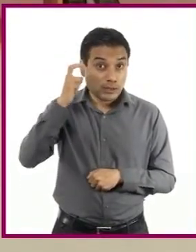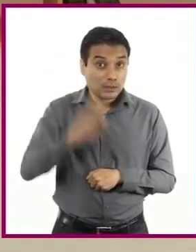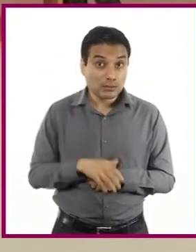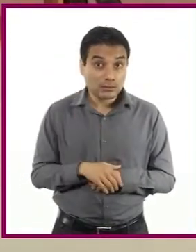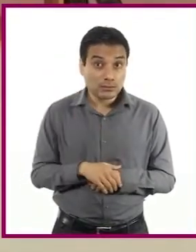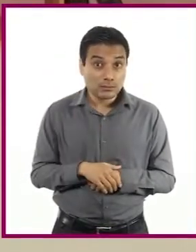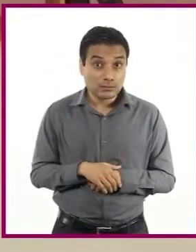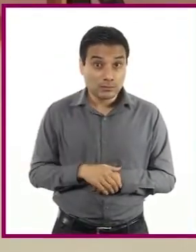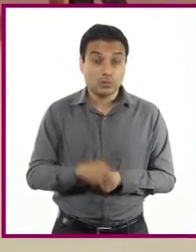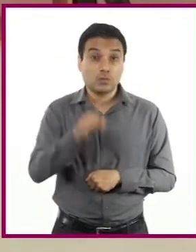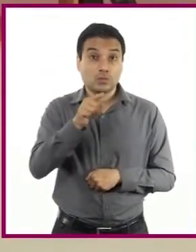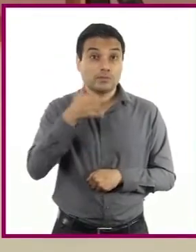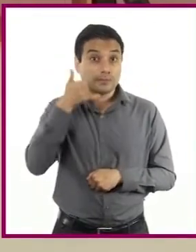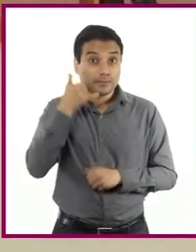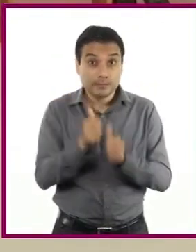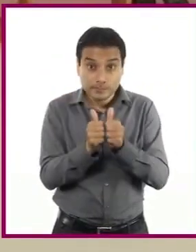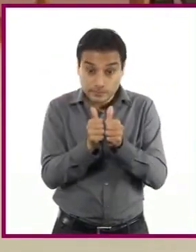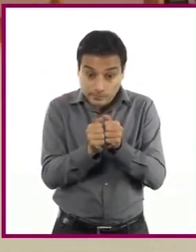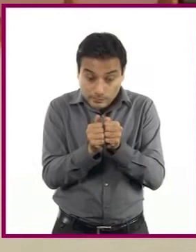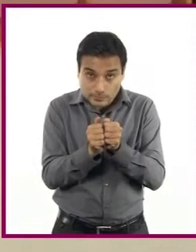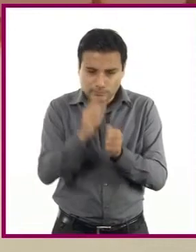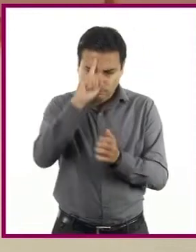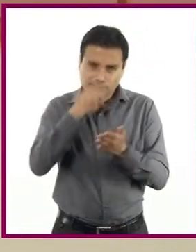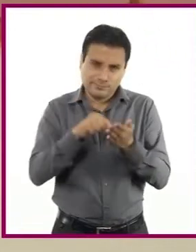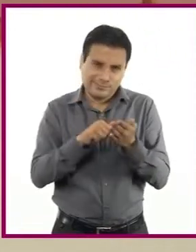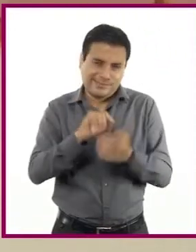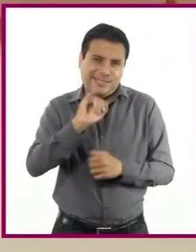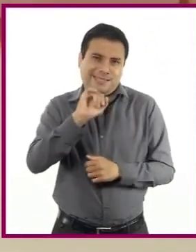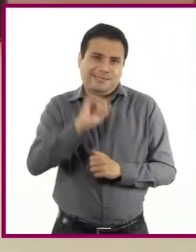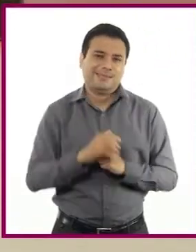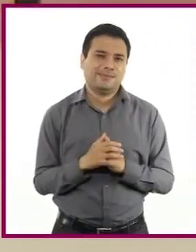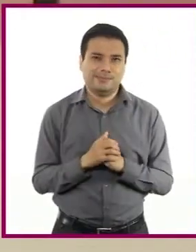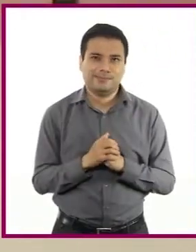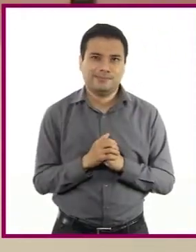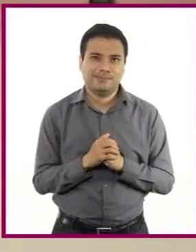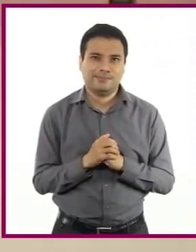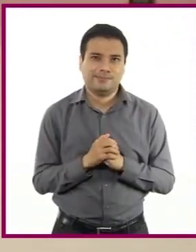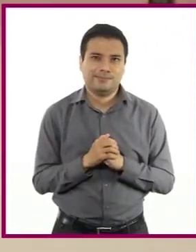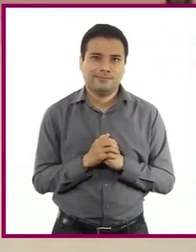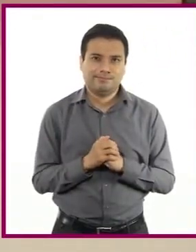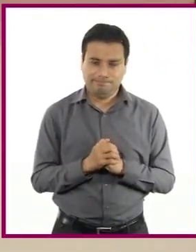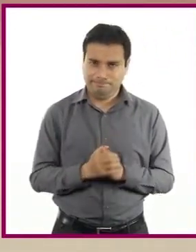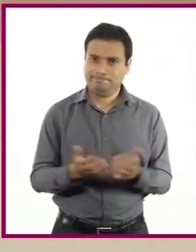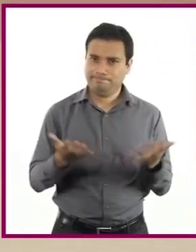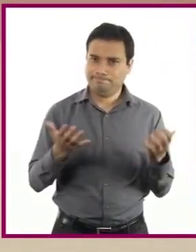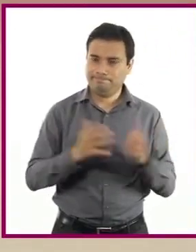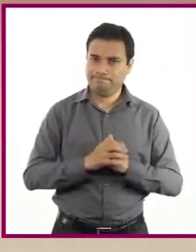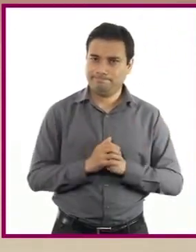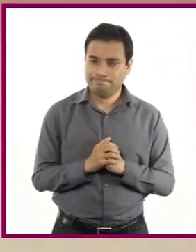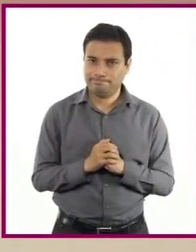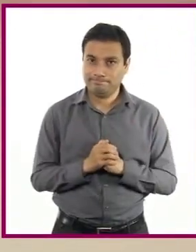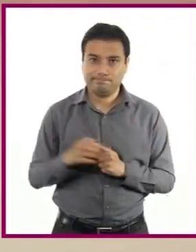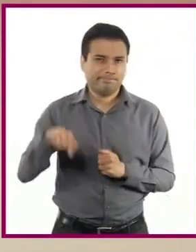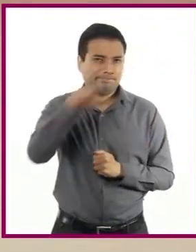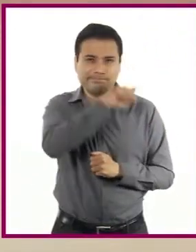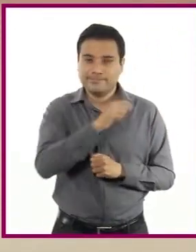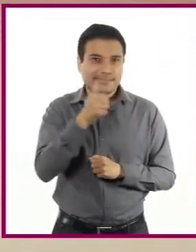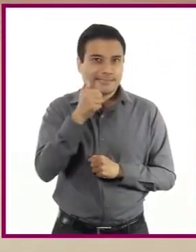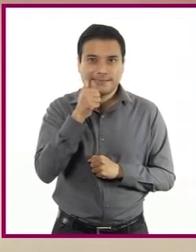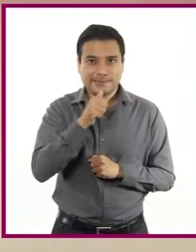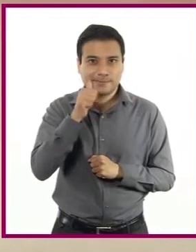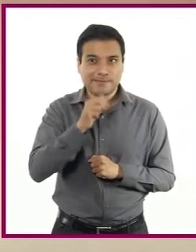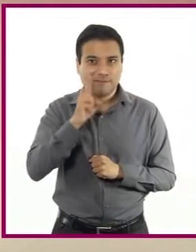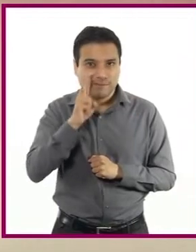móvil? Seguramente sí. Ustedes están al día en la información más reciente, sobre todo en lo que